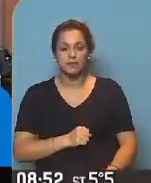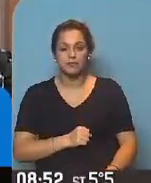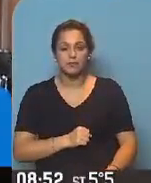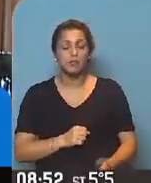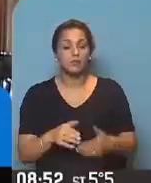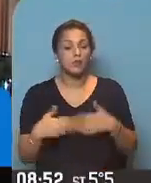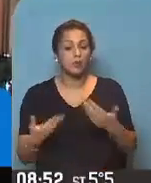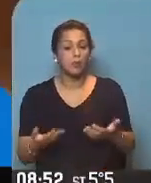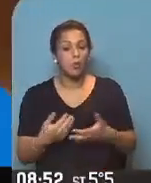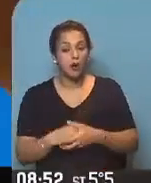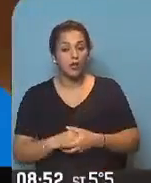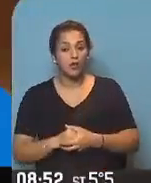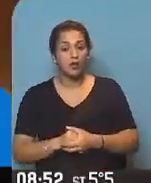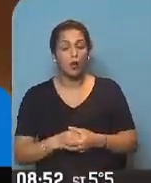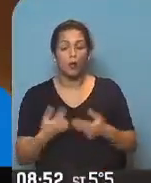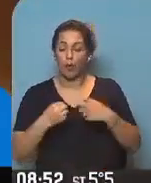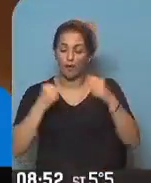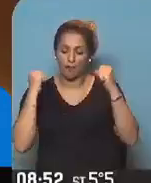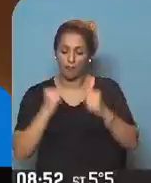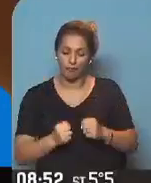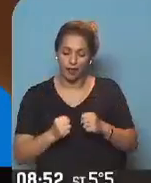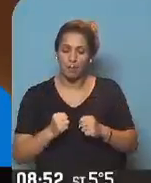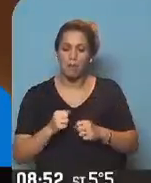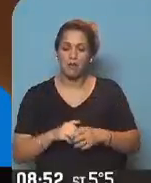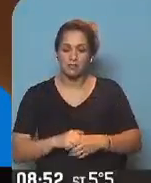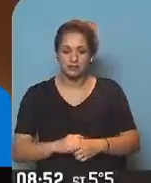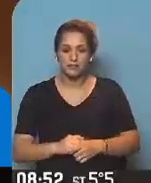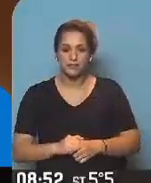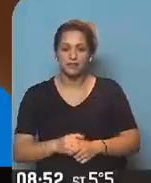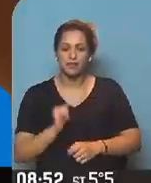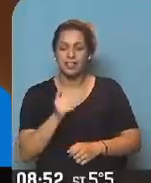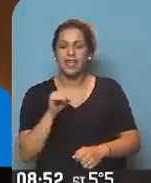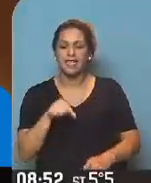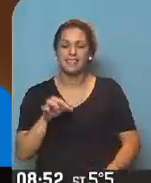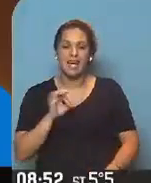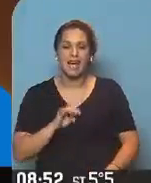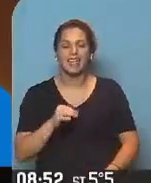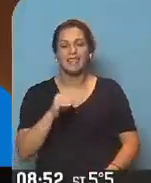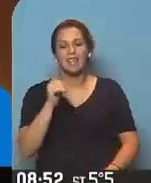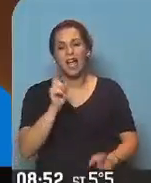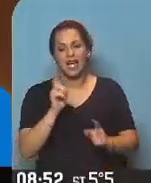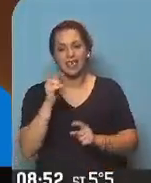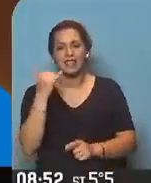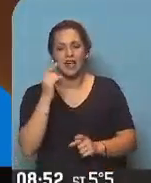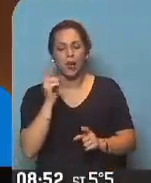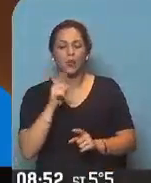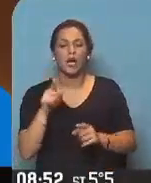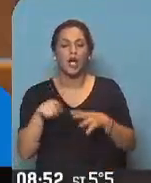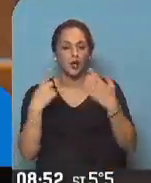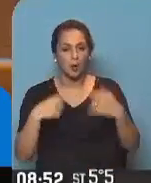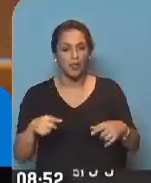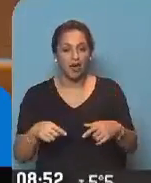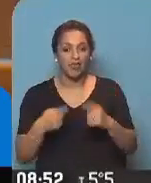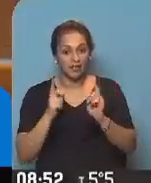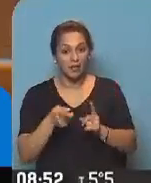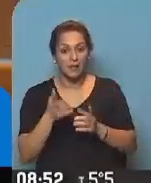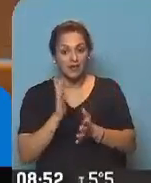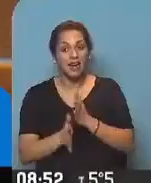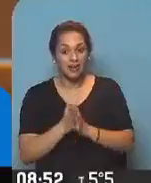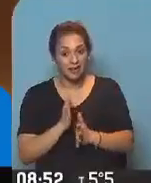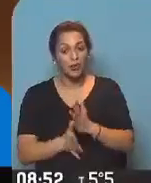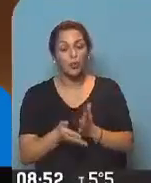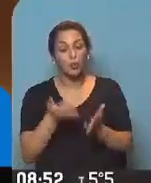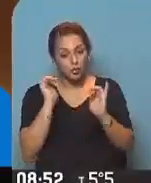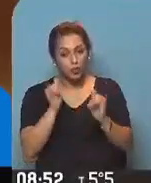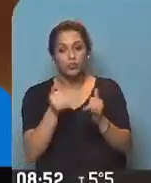bueno estamos firmes en este año con algunas novedades además es gratuito es